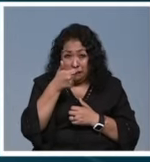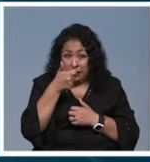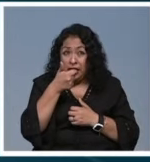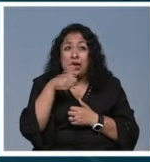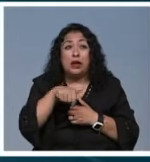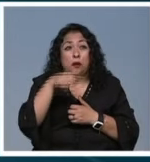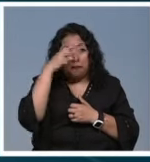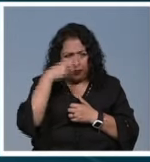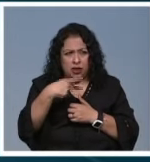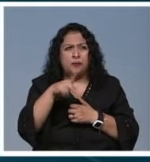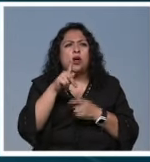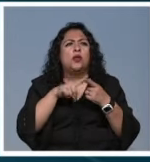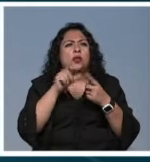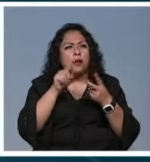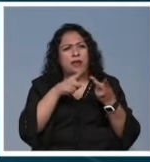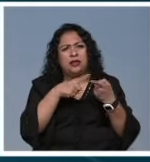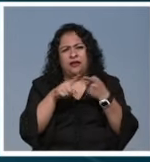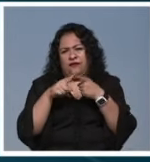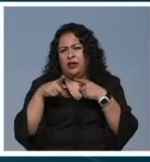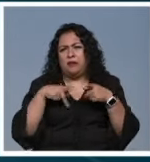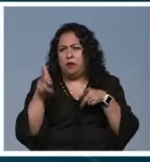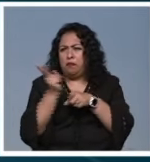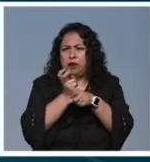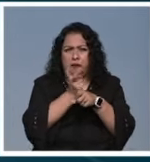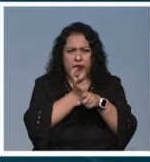en México, pero también una variedad de artistas.